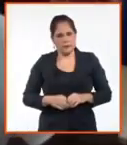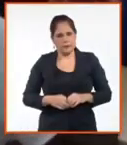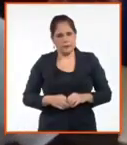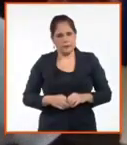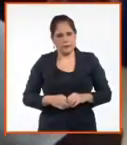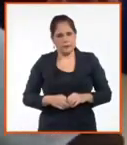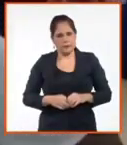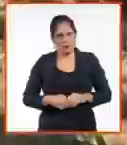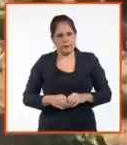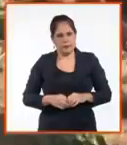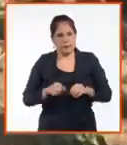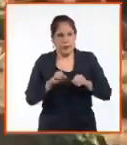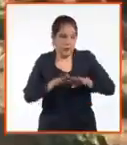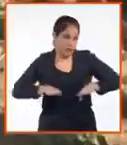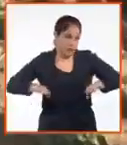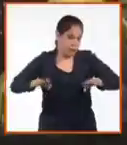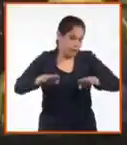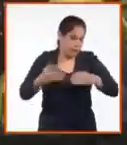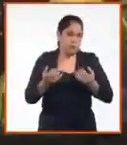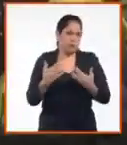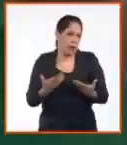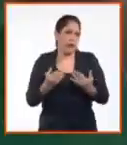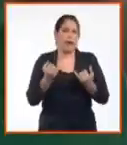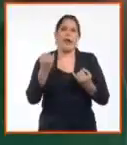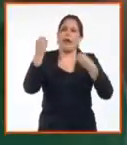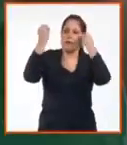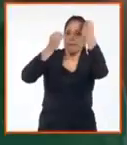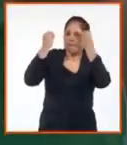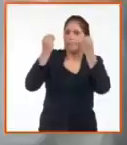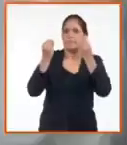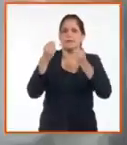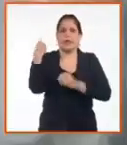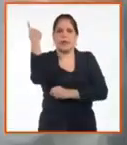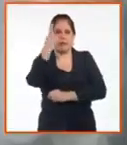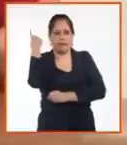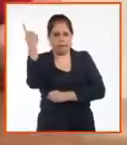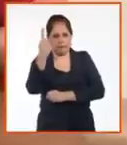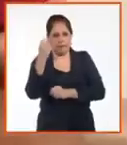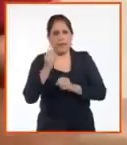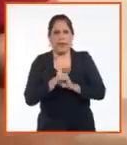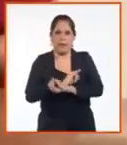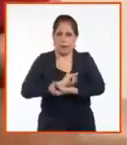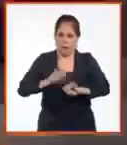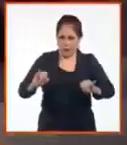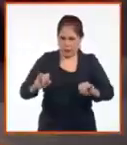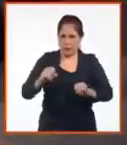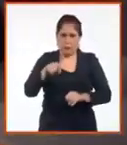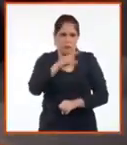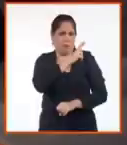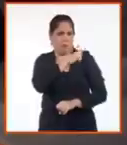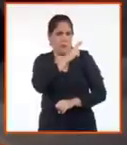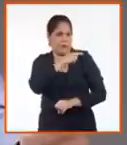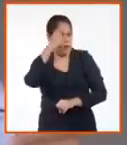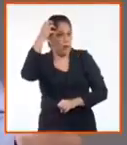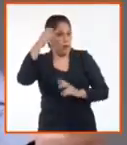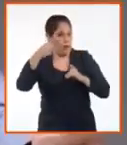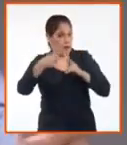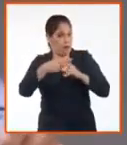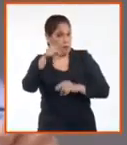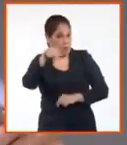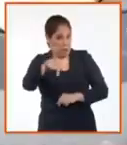información y el análisis de los más importantes temas nacionales con la presencia de dirigentes del estado y el gobierno